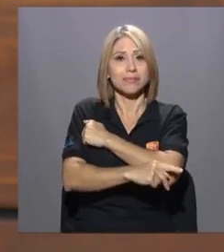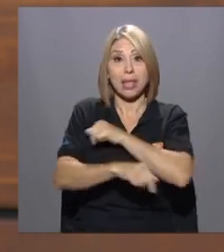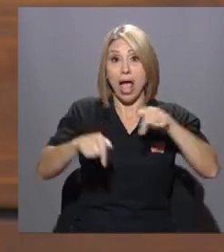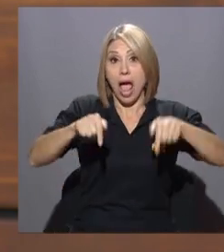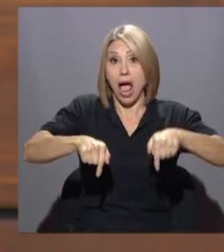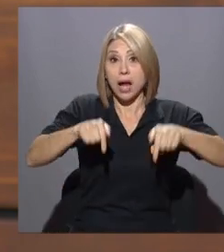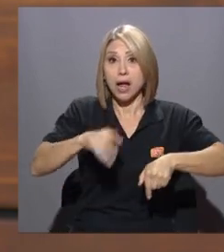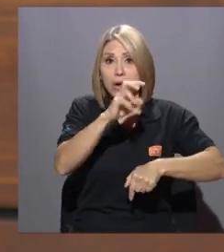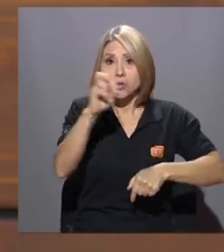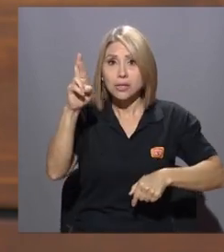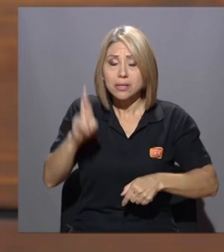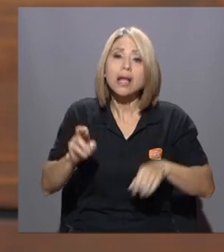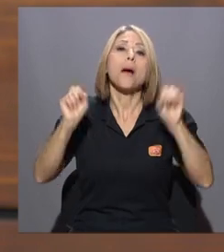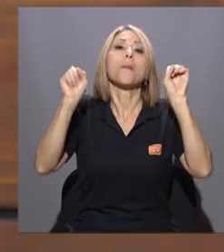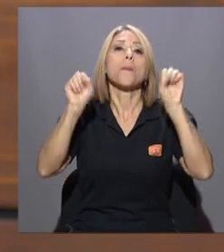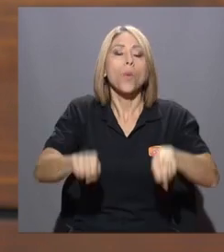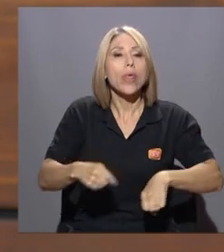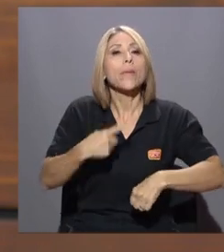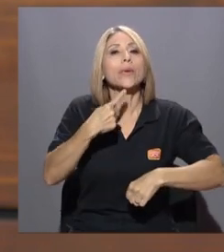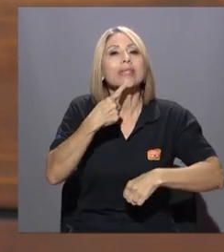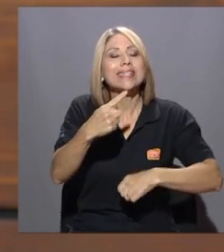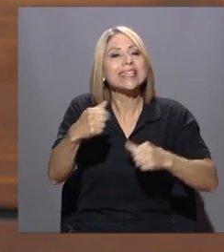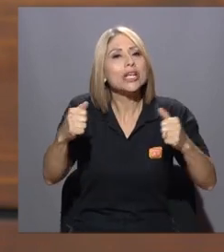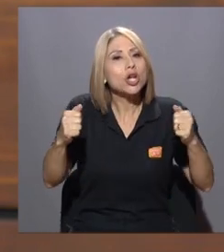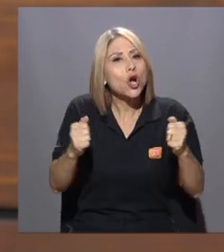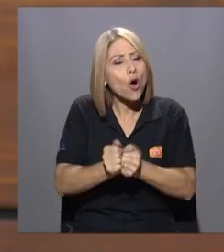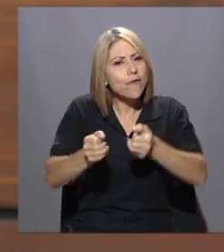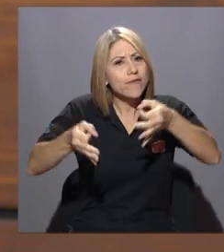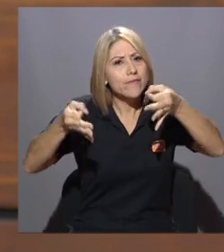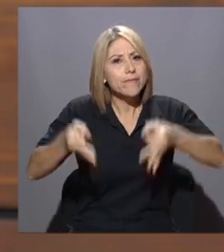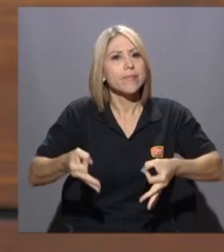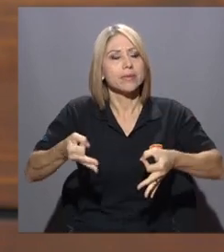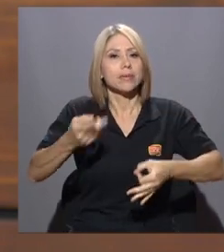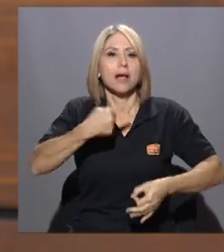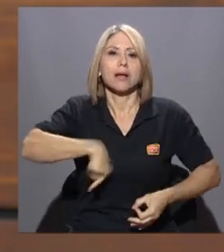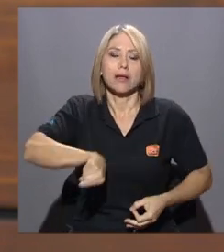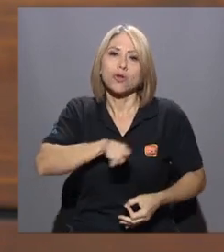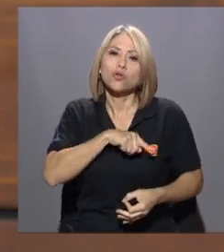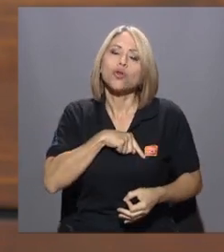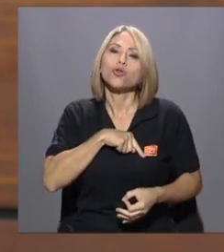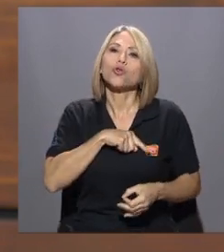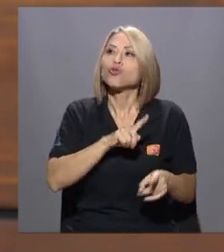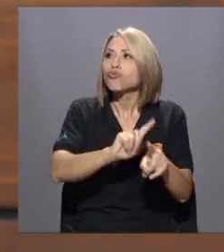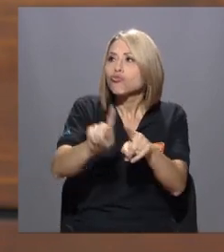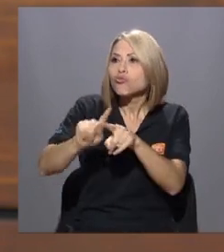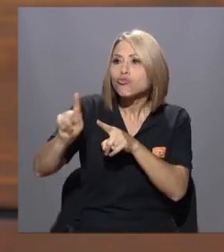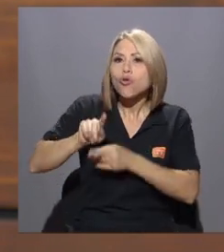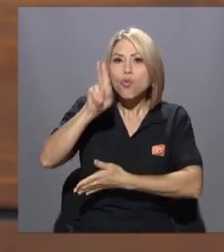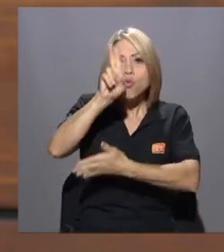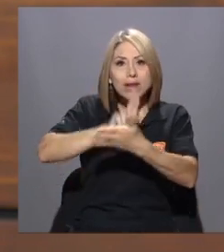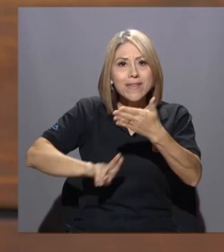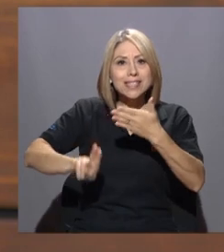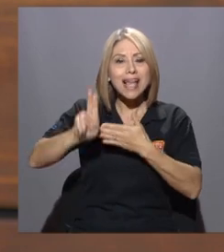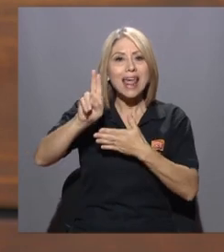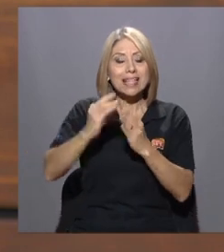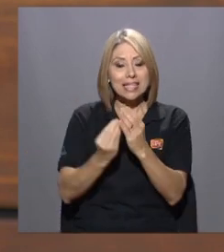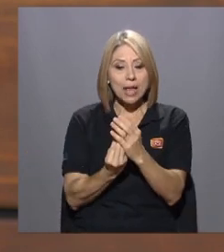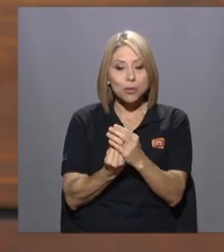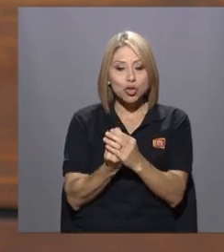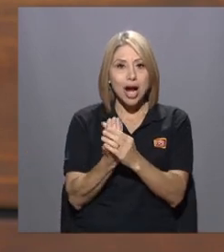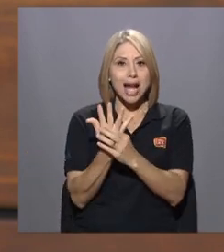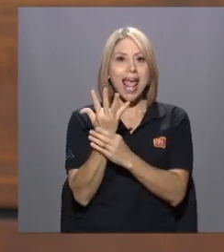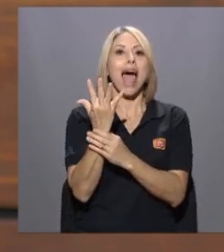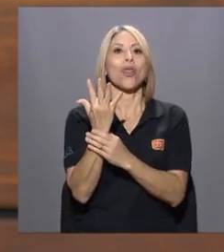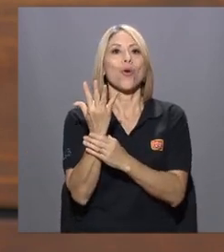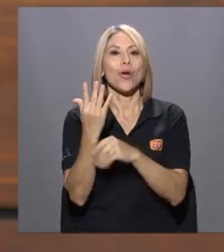Costa Rica podemos decir con absoluta firmeza que somos universidades que hemos creado nación, o sea,